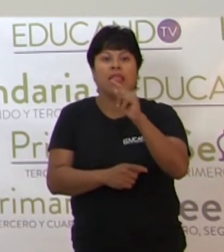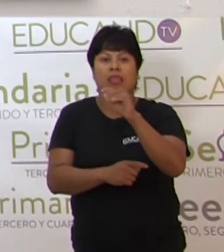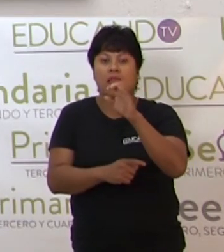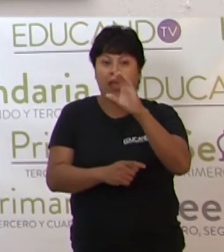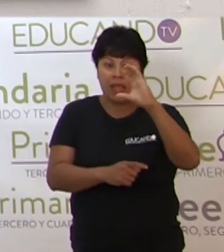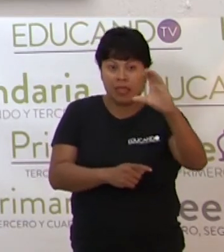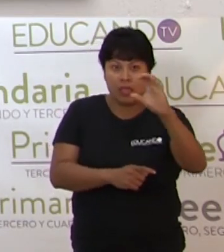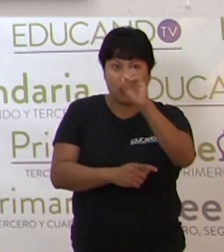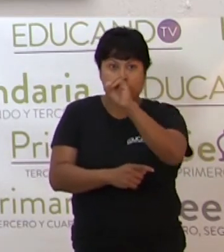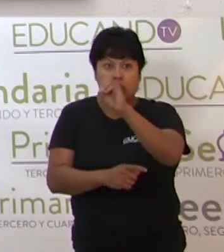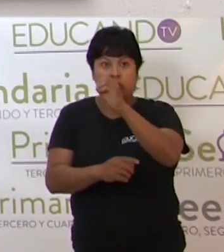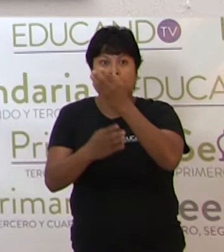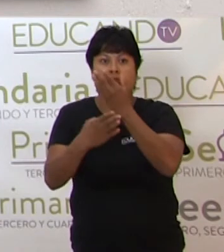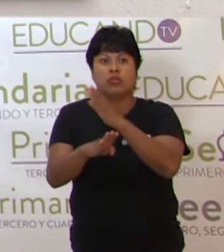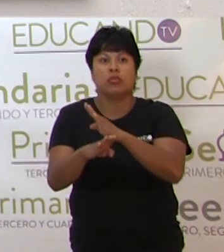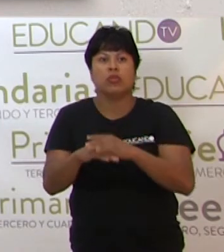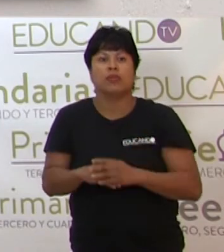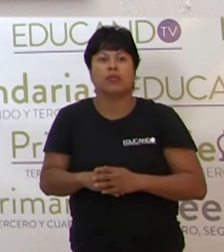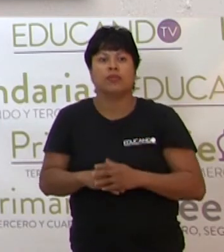opuesto sobre